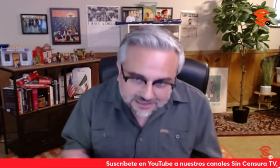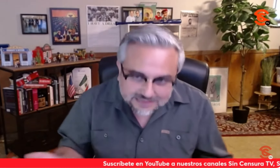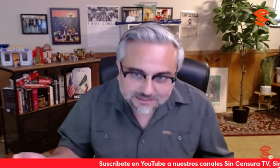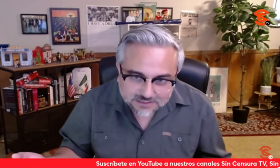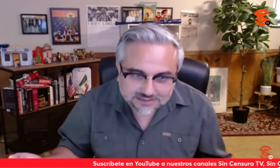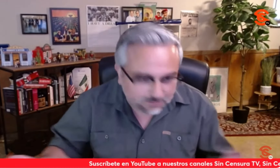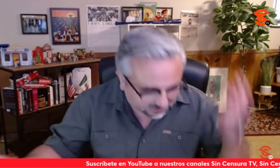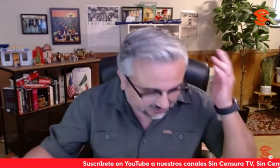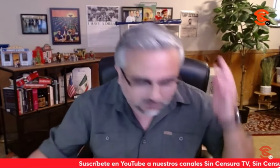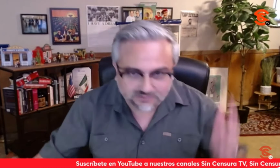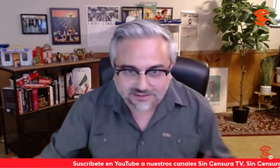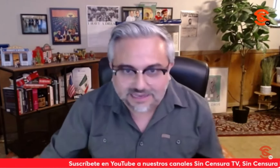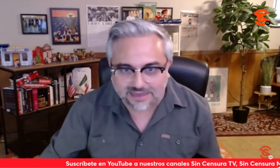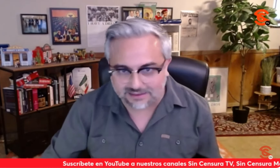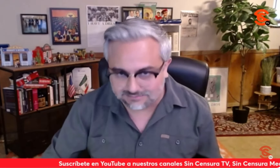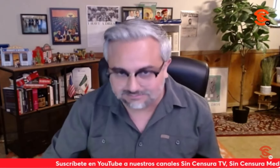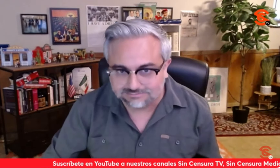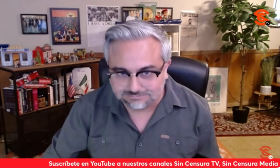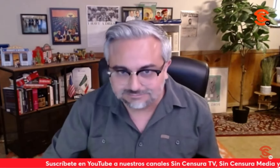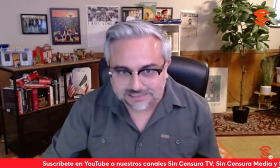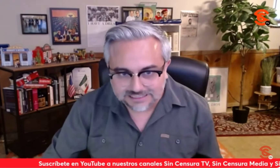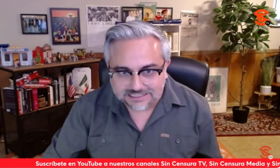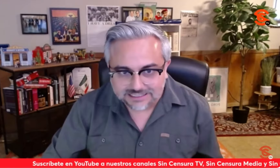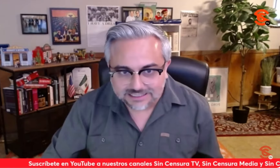caso que evidentemente prescribió hace décadas.